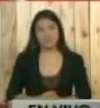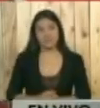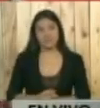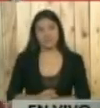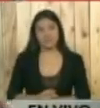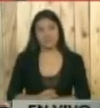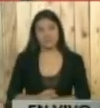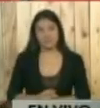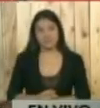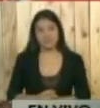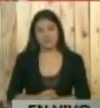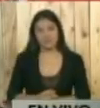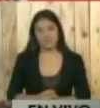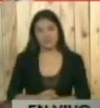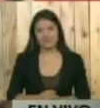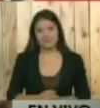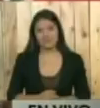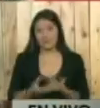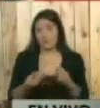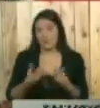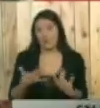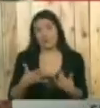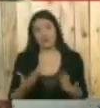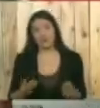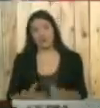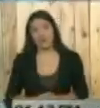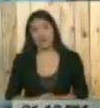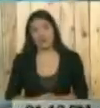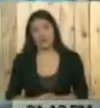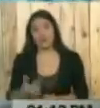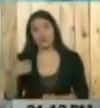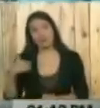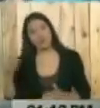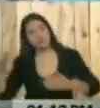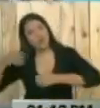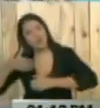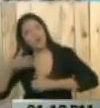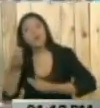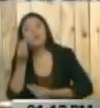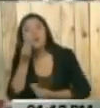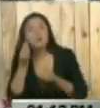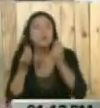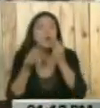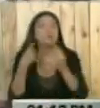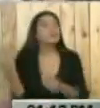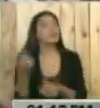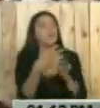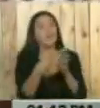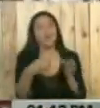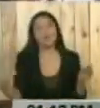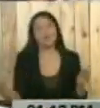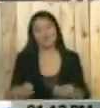Mamita, ¿cómo hago yo? Yo te abrazo y te beso en nombre de todos.